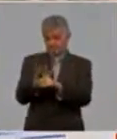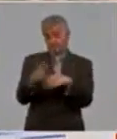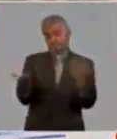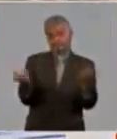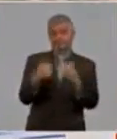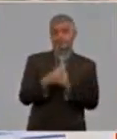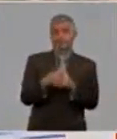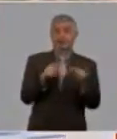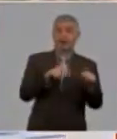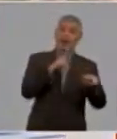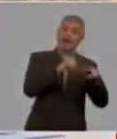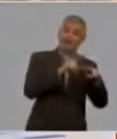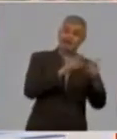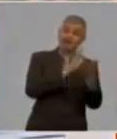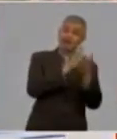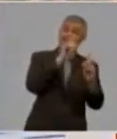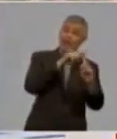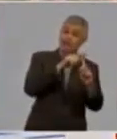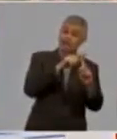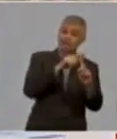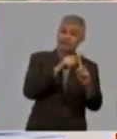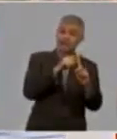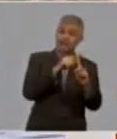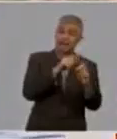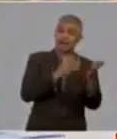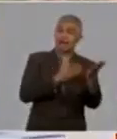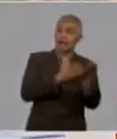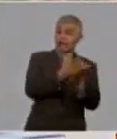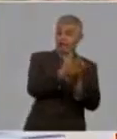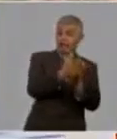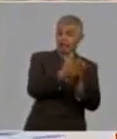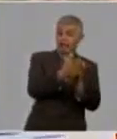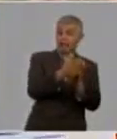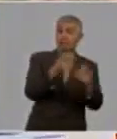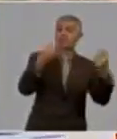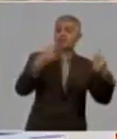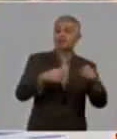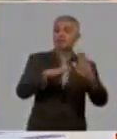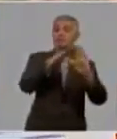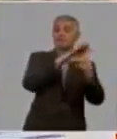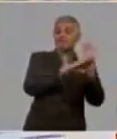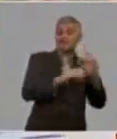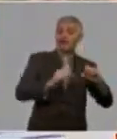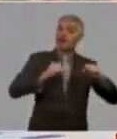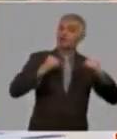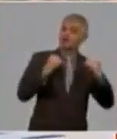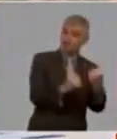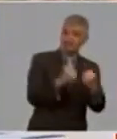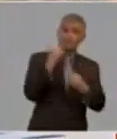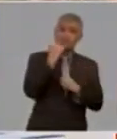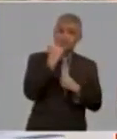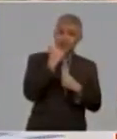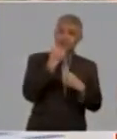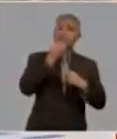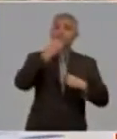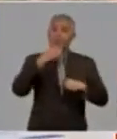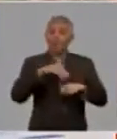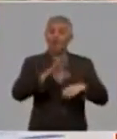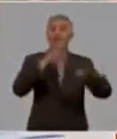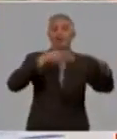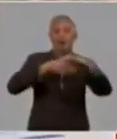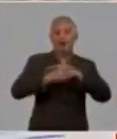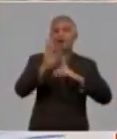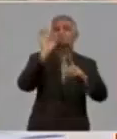contrario al resto del país, se mantienen incluso deben reforzar las medidas para poder entrar rápido en la fase y